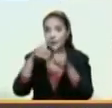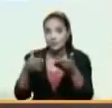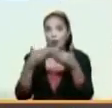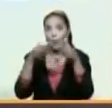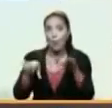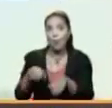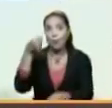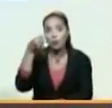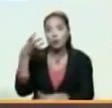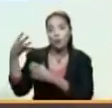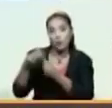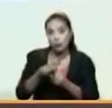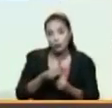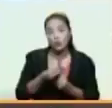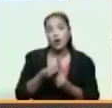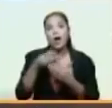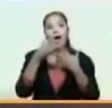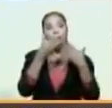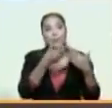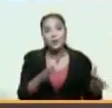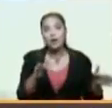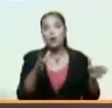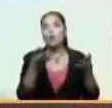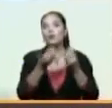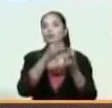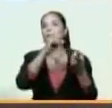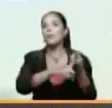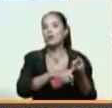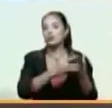manera conjunta, abrieron con su esposo.